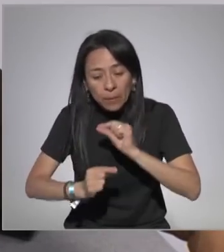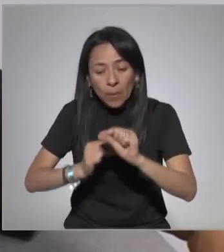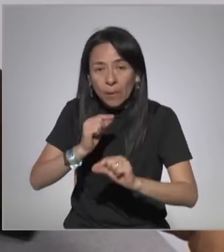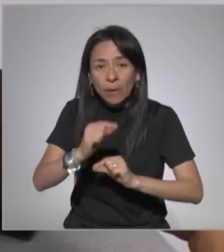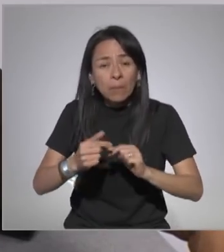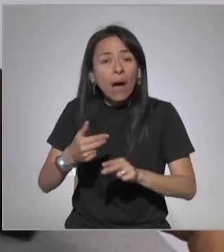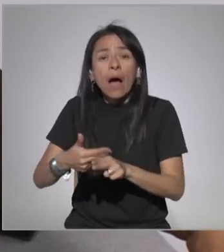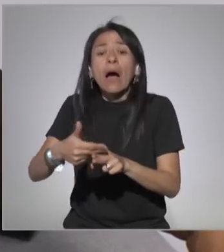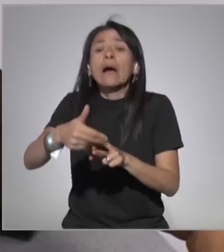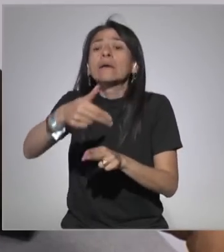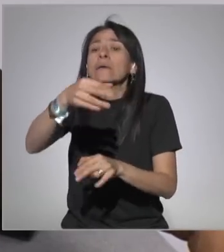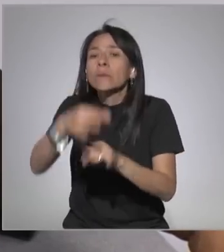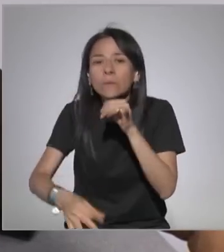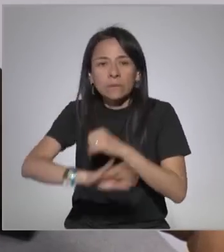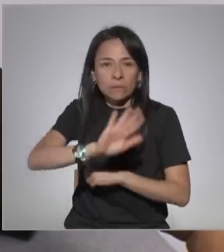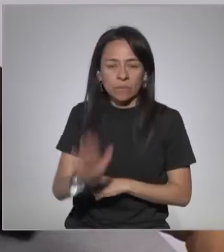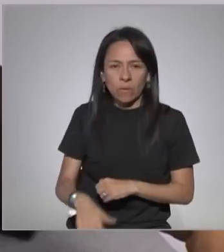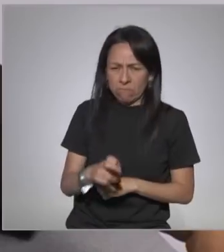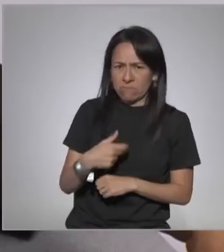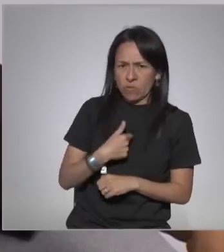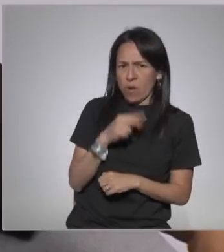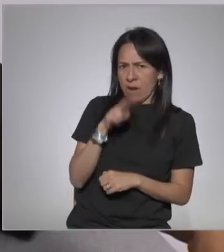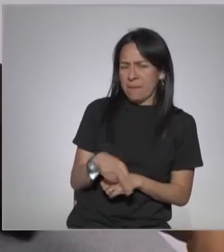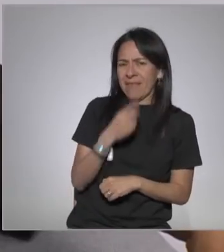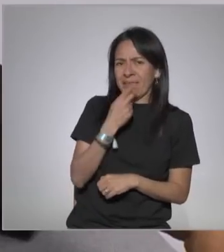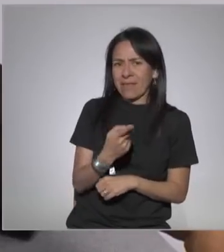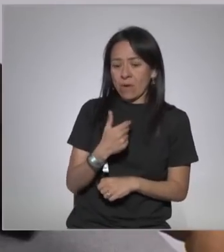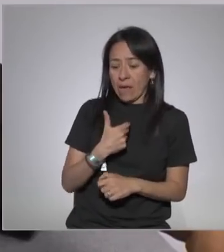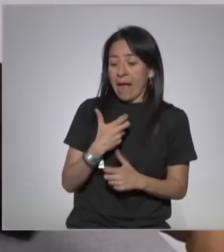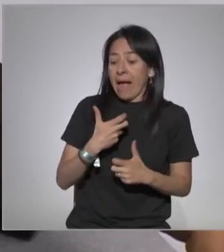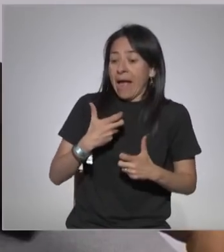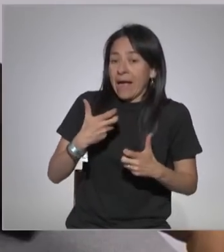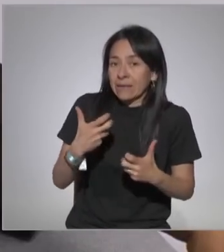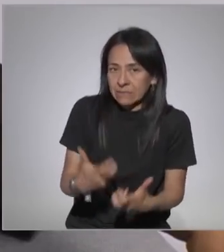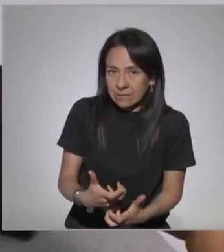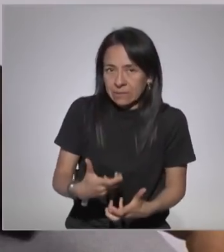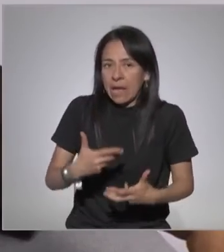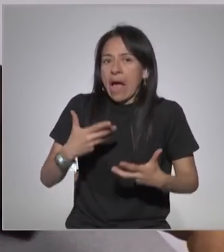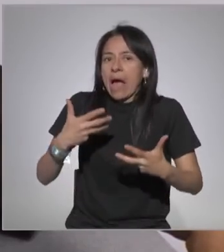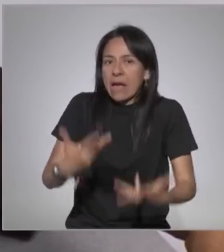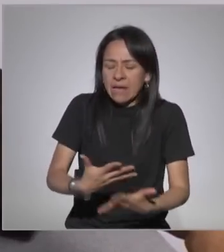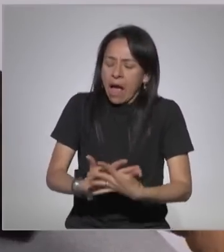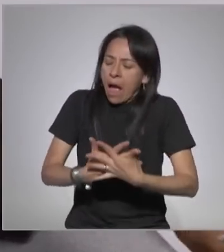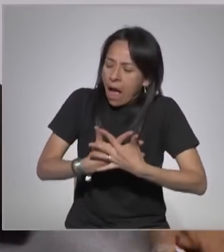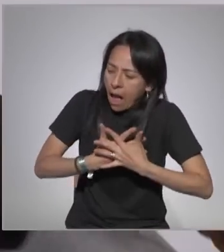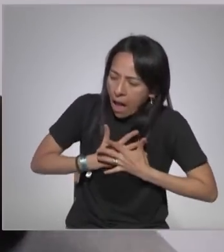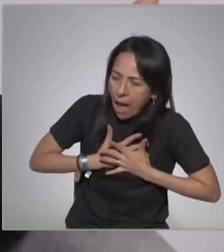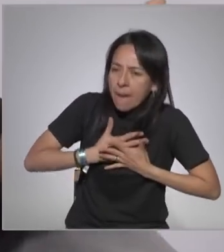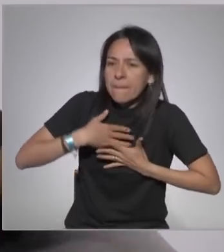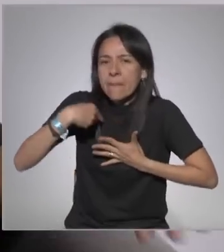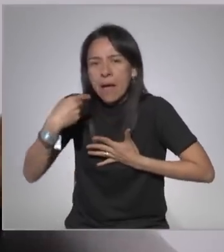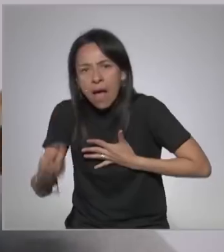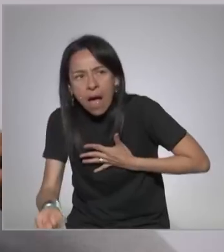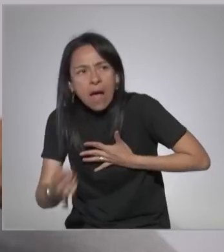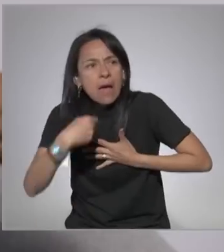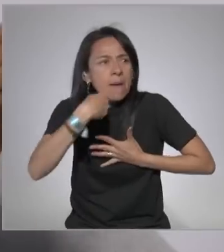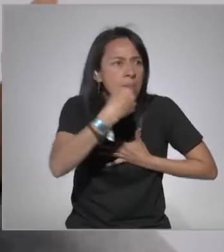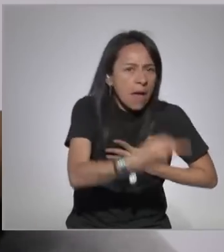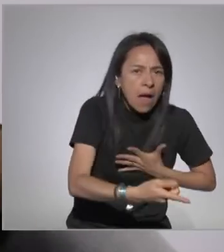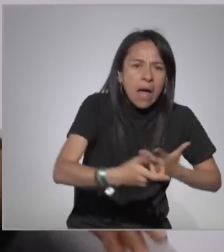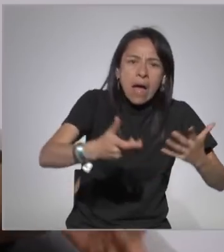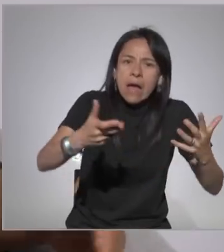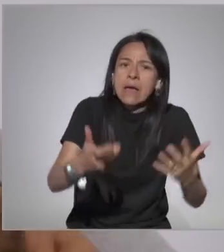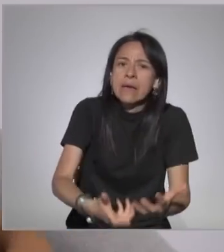el haciendo, en gerundio, amando, acompañando, me solidarizo,